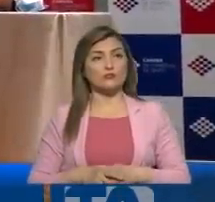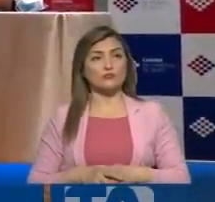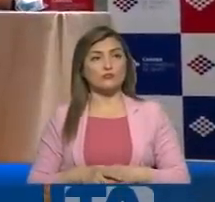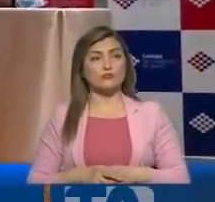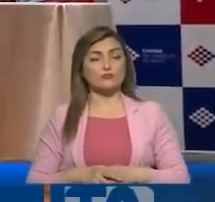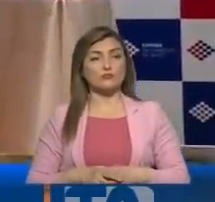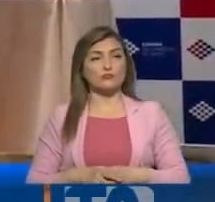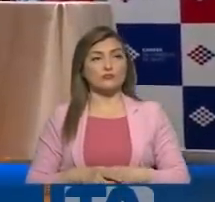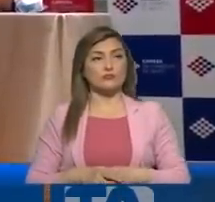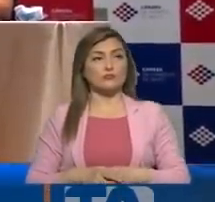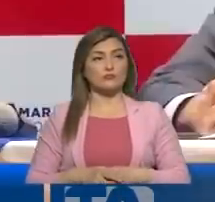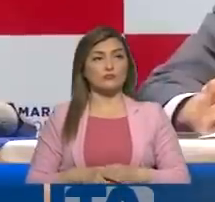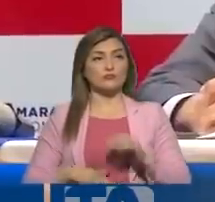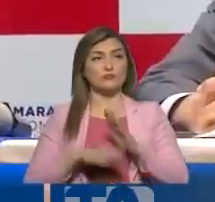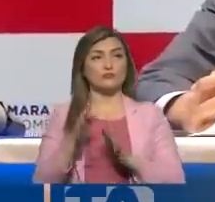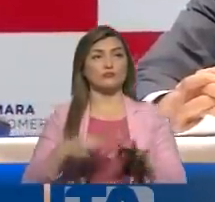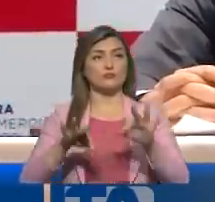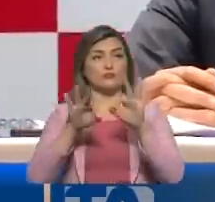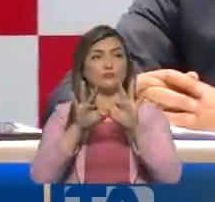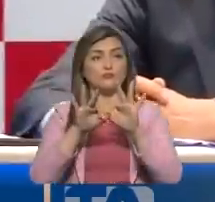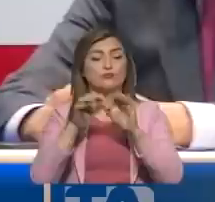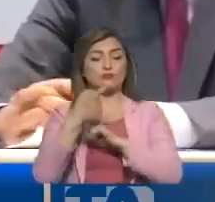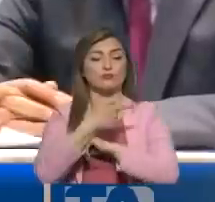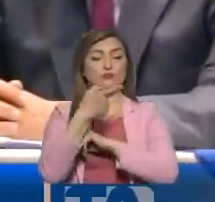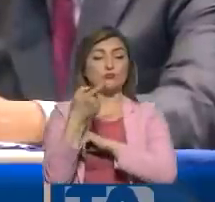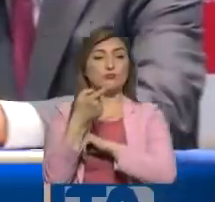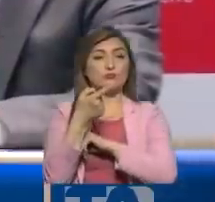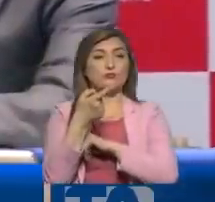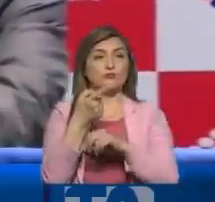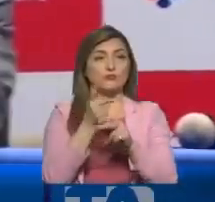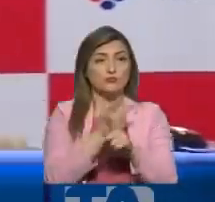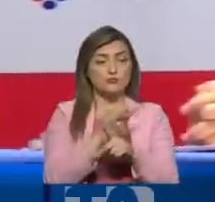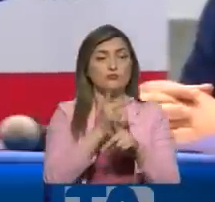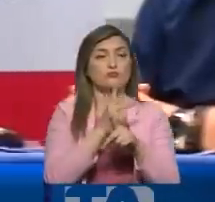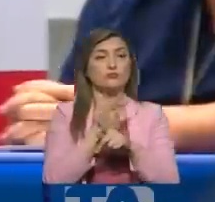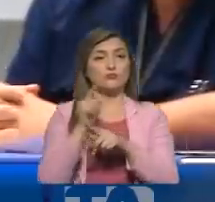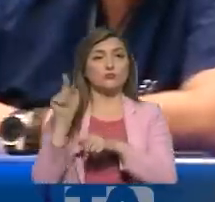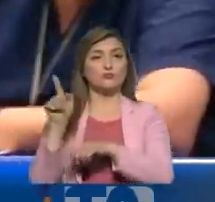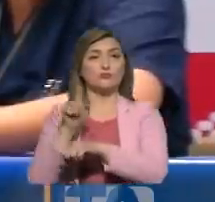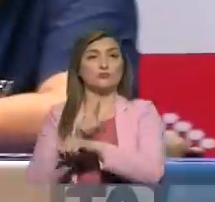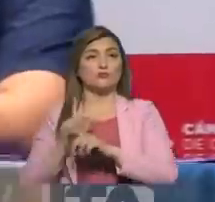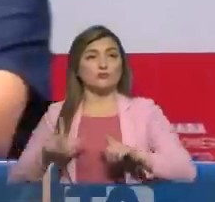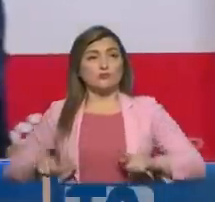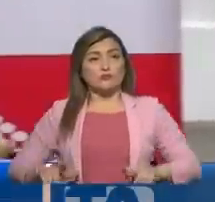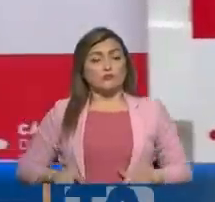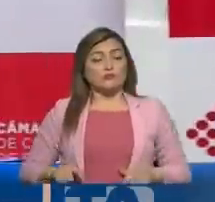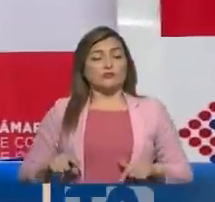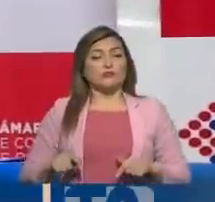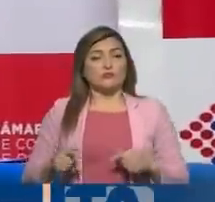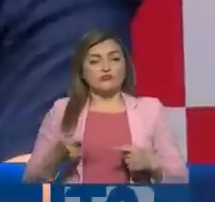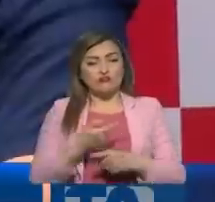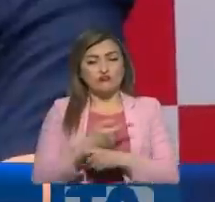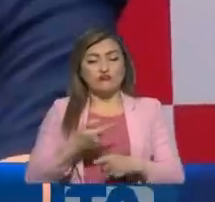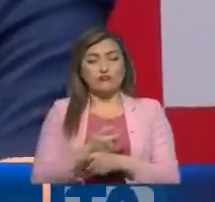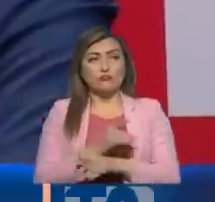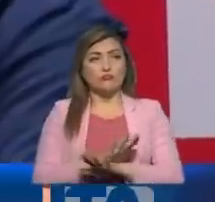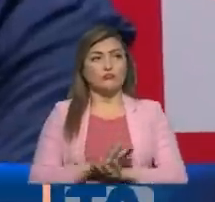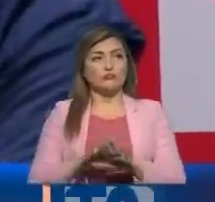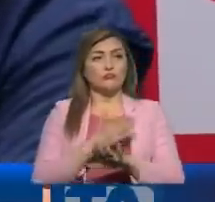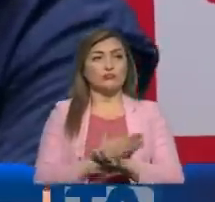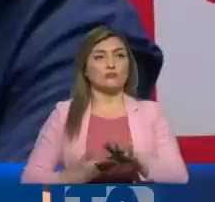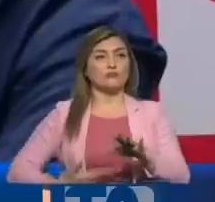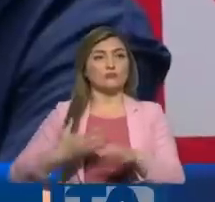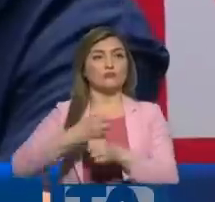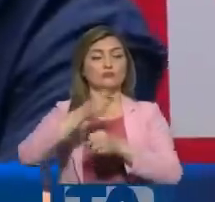pronunciamiento lo califican de histórico. Terminaron los días en los que el sector productivo y el sector de la salud estaban contrapuestos. El presidente de